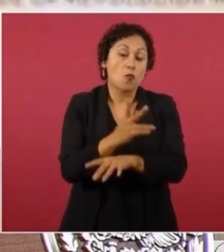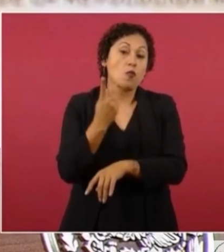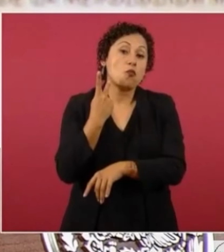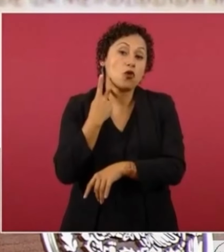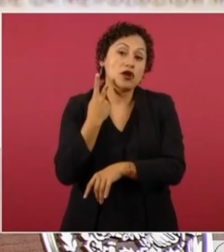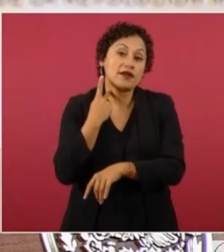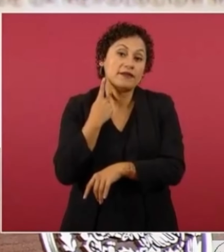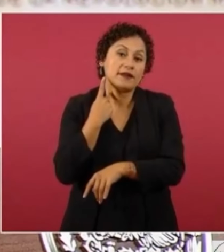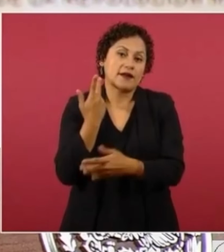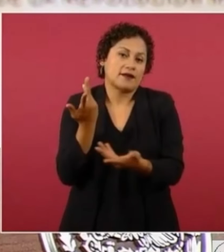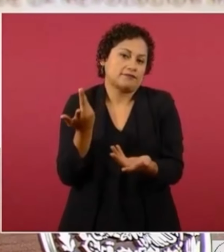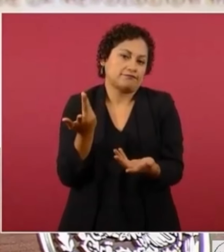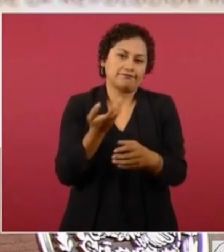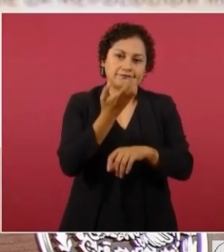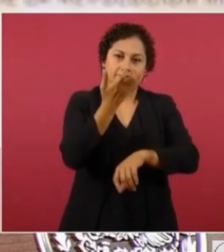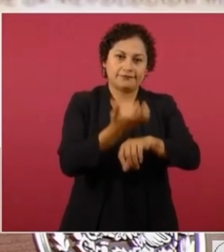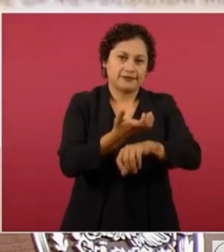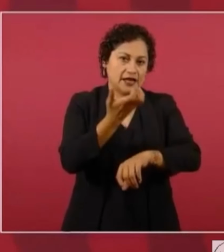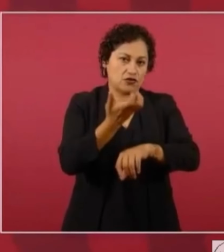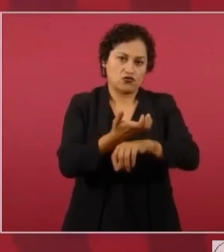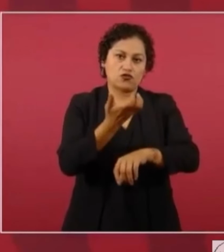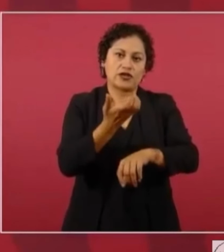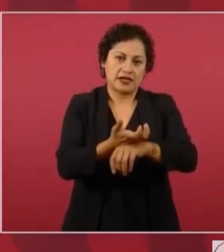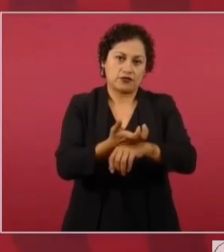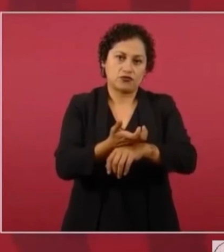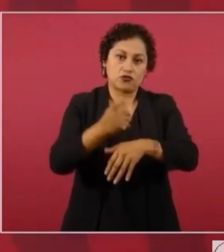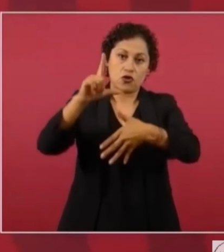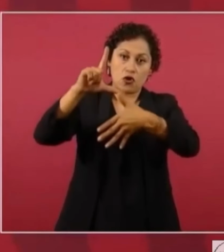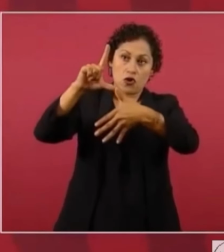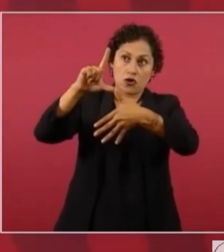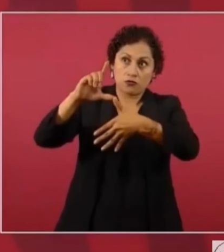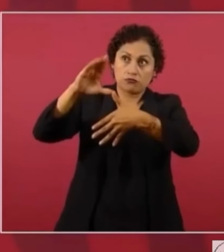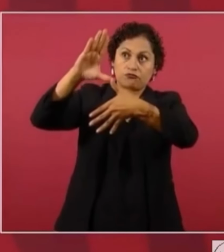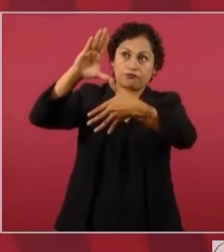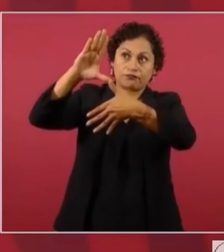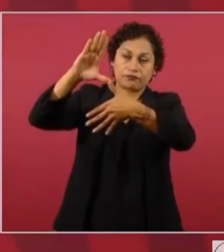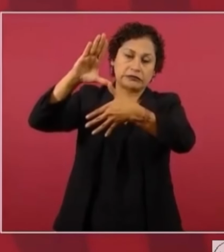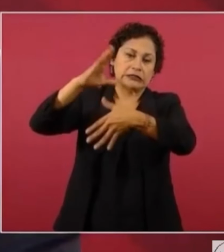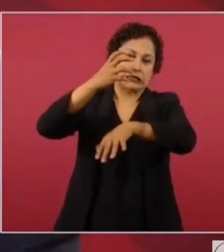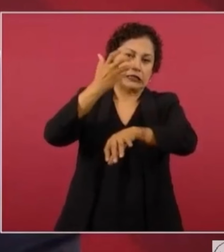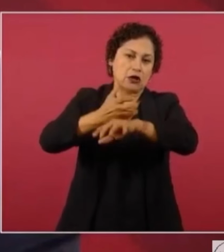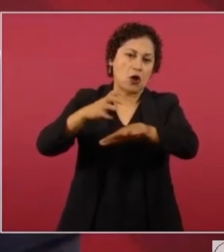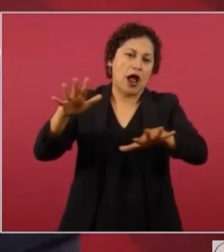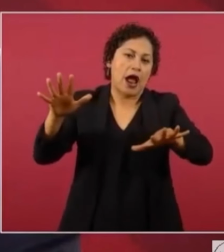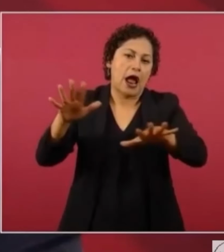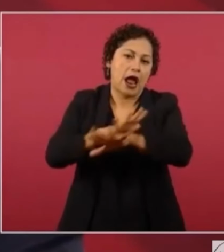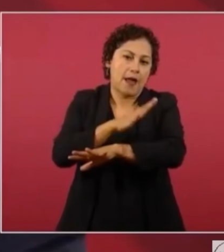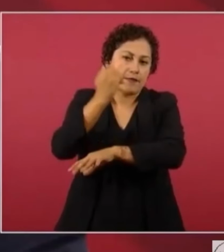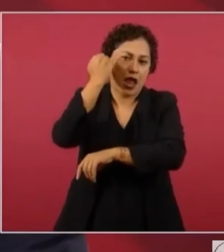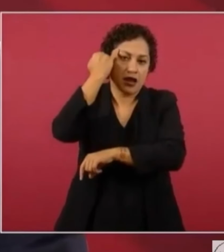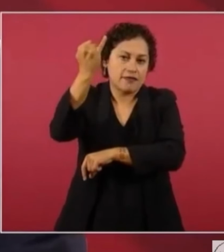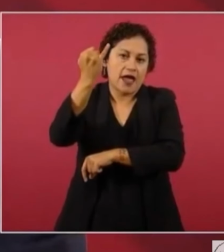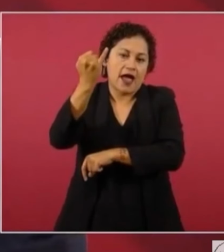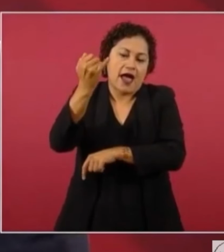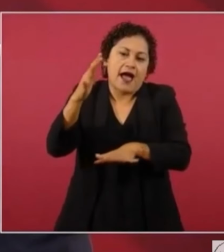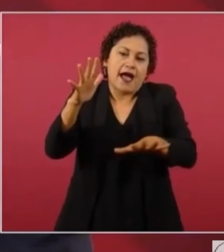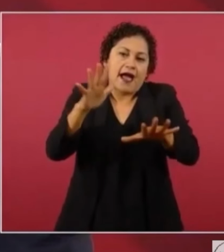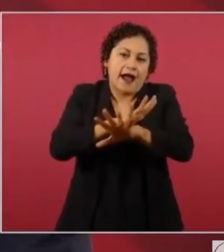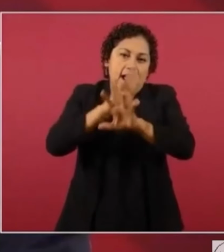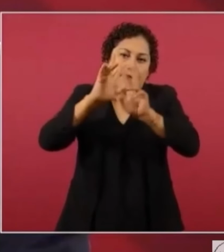Unidos, para con América Latina y con el Caribe.